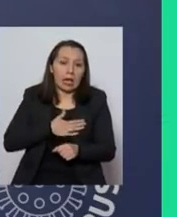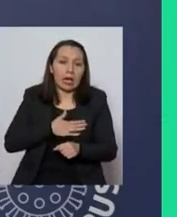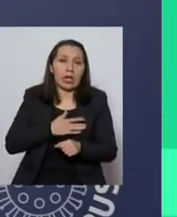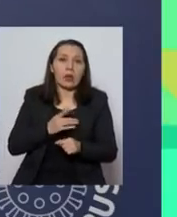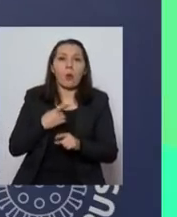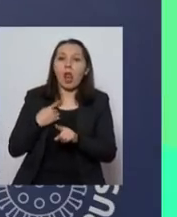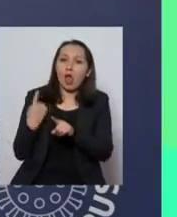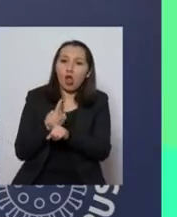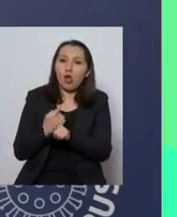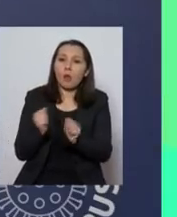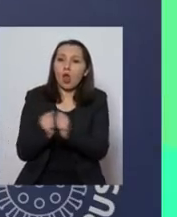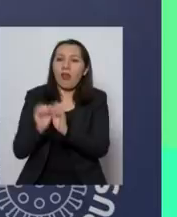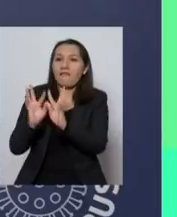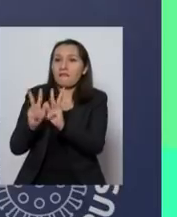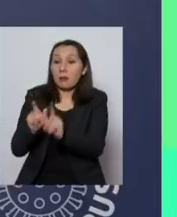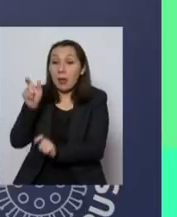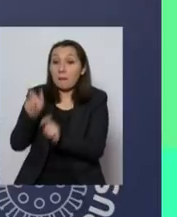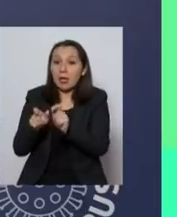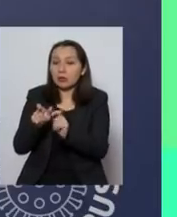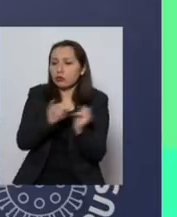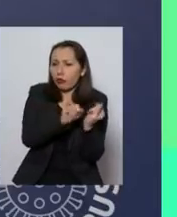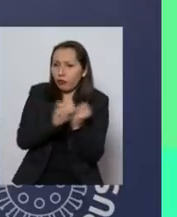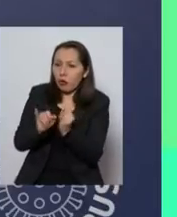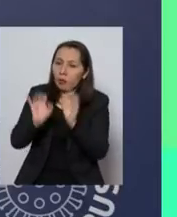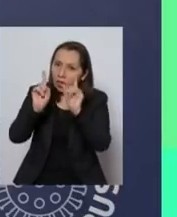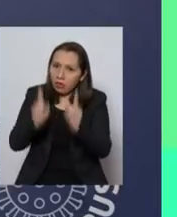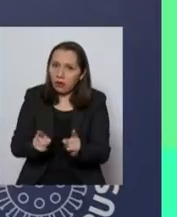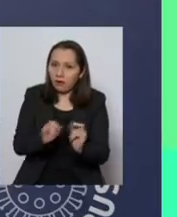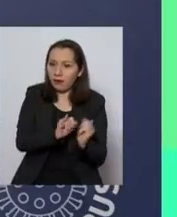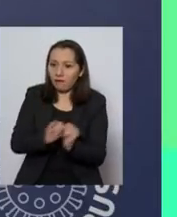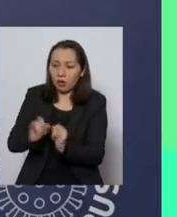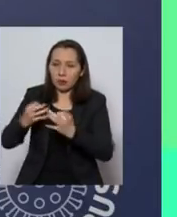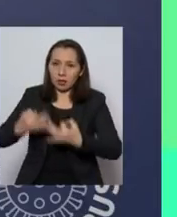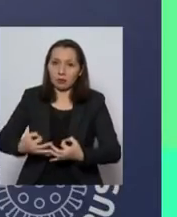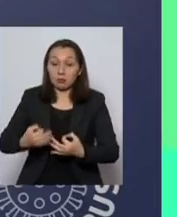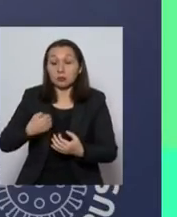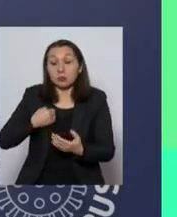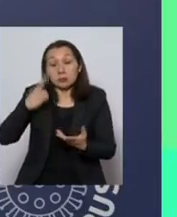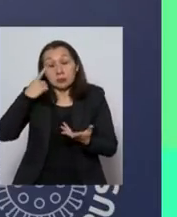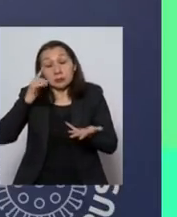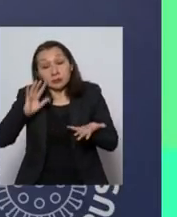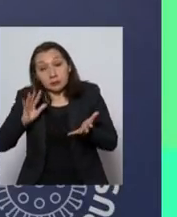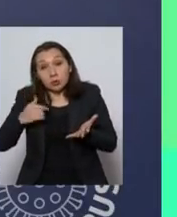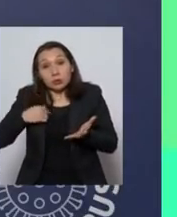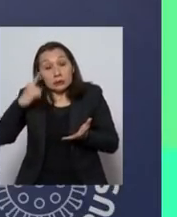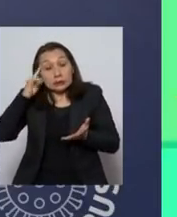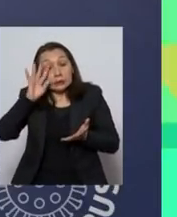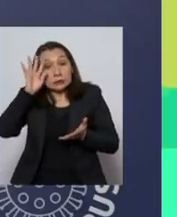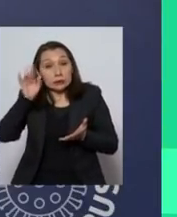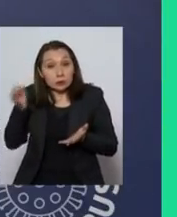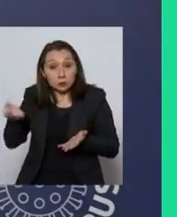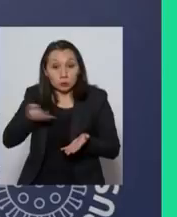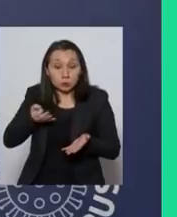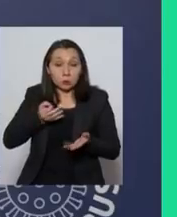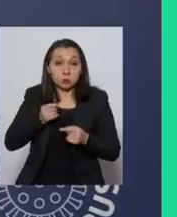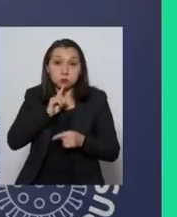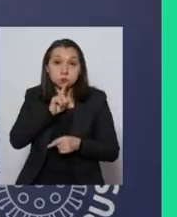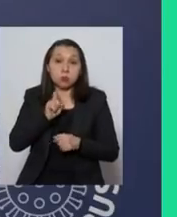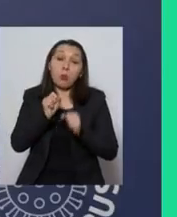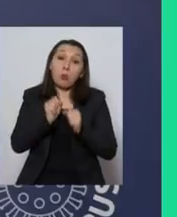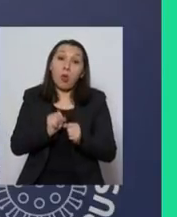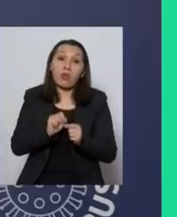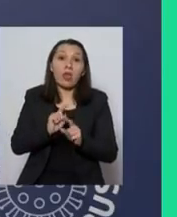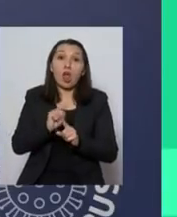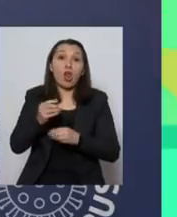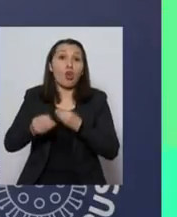una conversación y que todas las personas estén correctamente informadas. Deduzco de su pregunta de que podría no